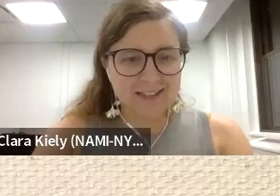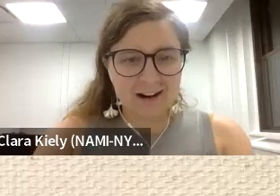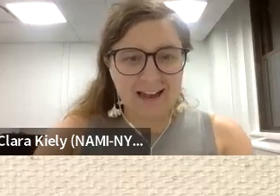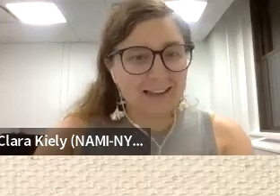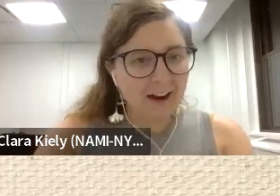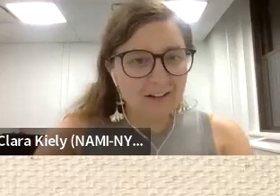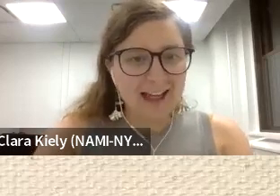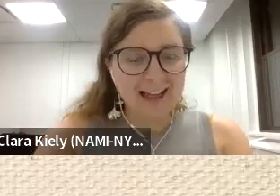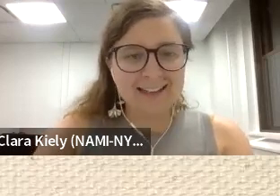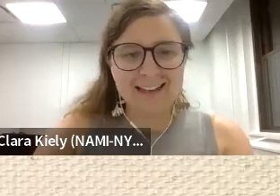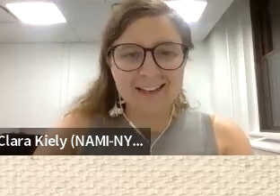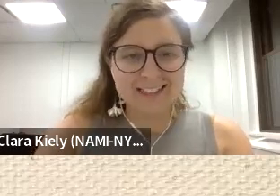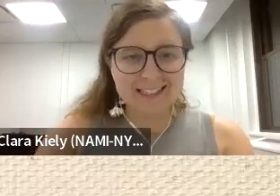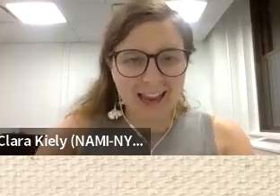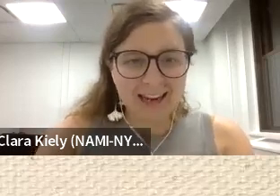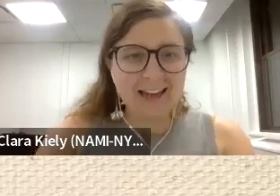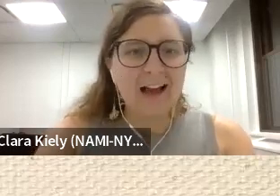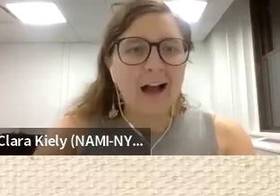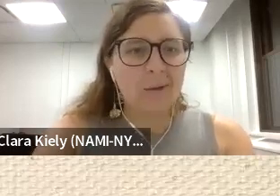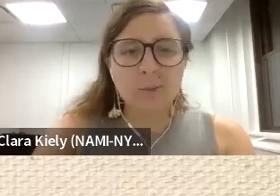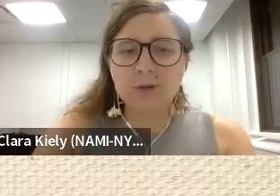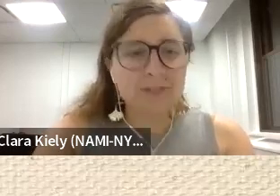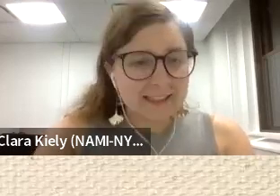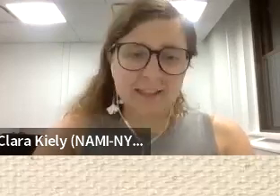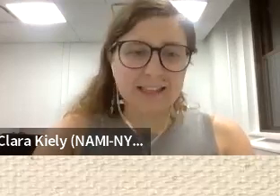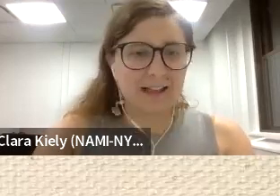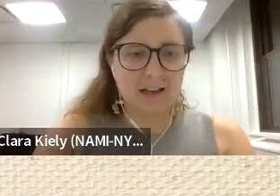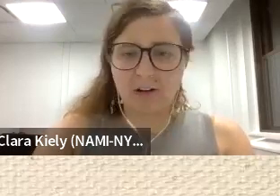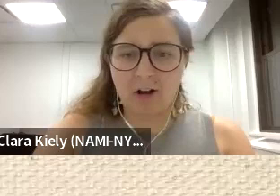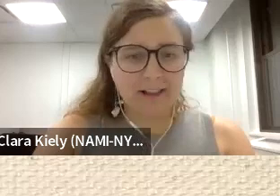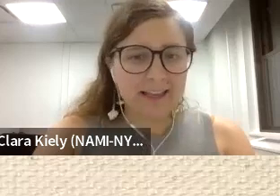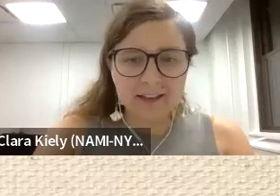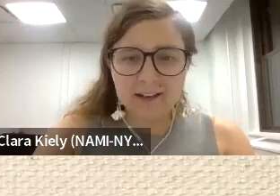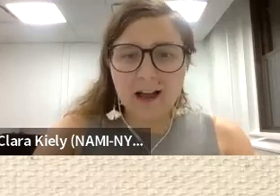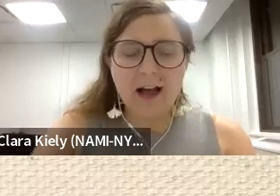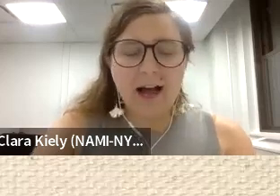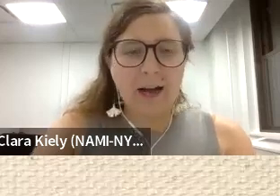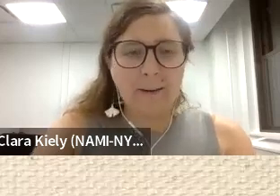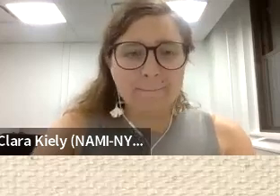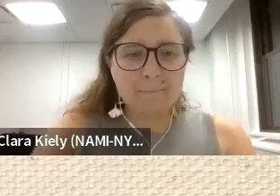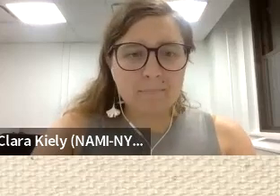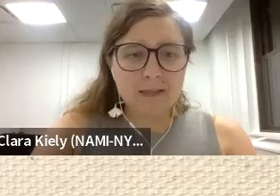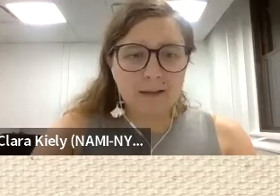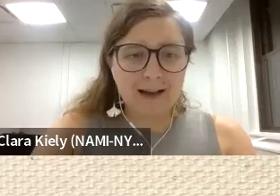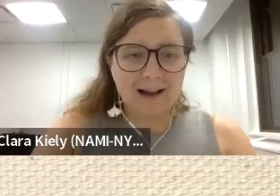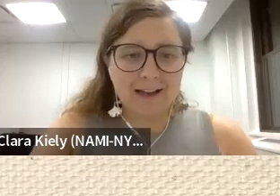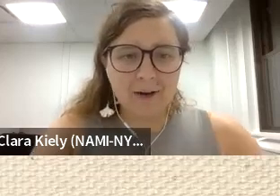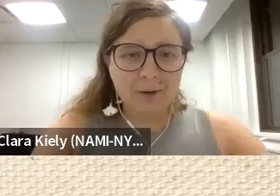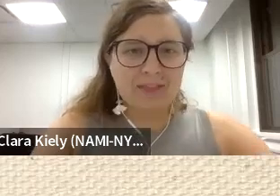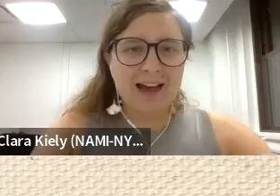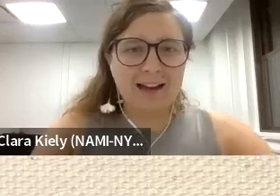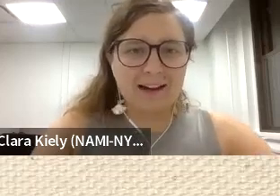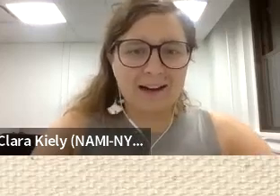está apoderamiento por nuestras comunidades más amplias. Aquí esta noche estamos muy, muy felices.